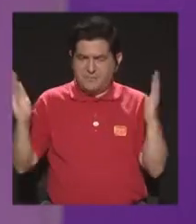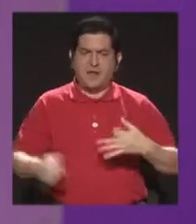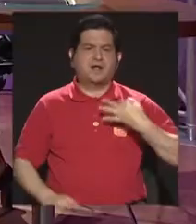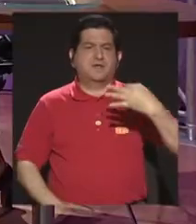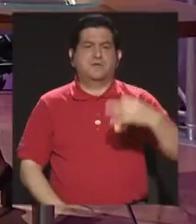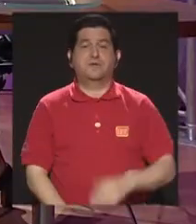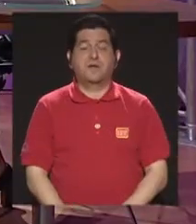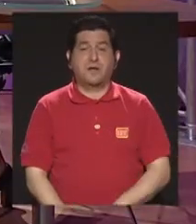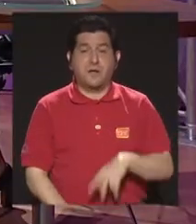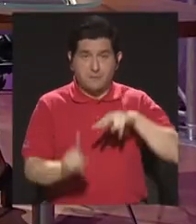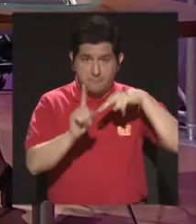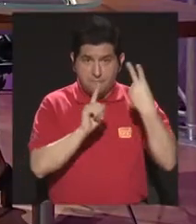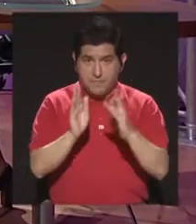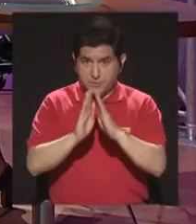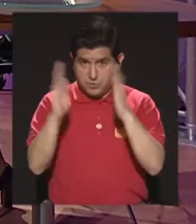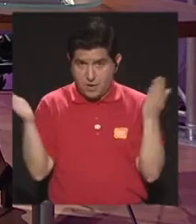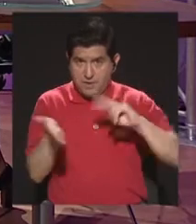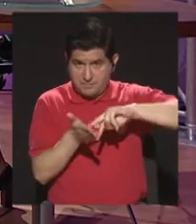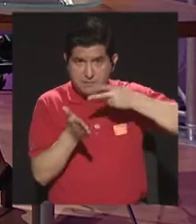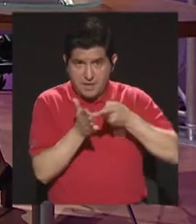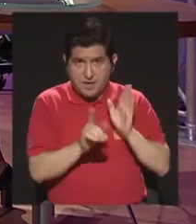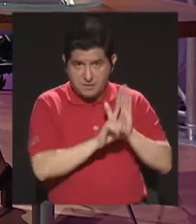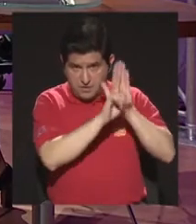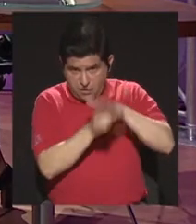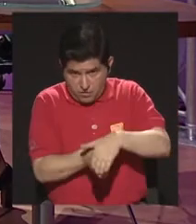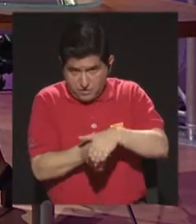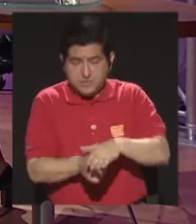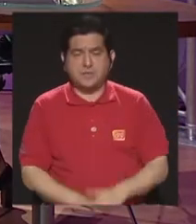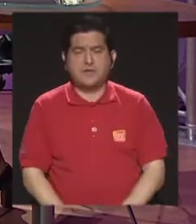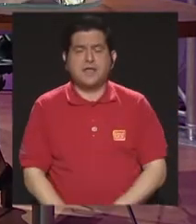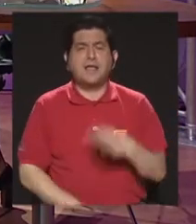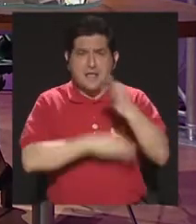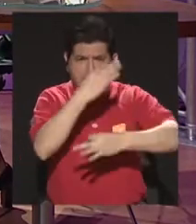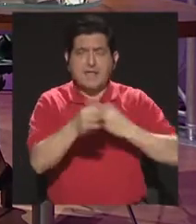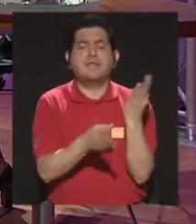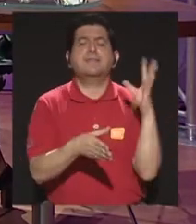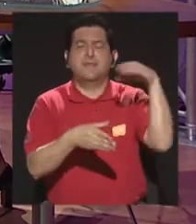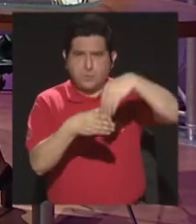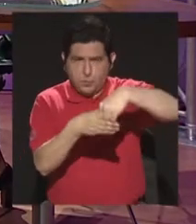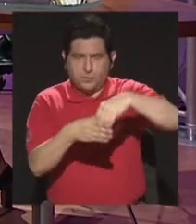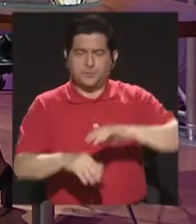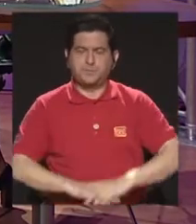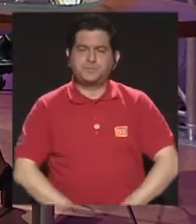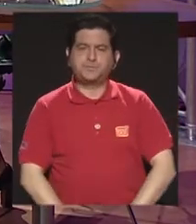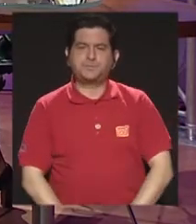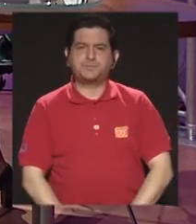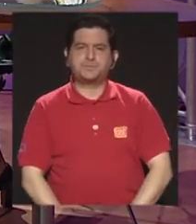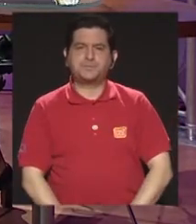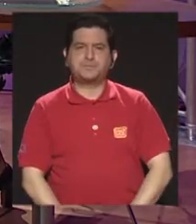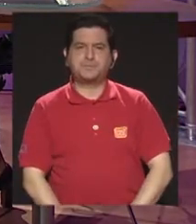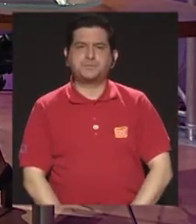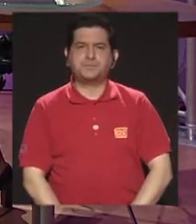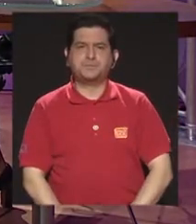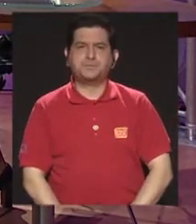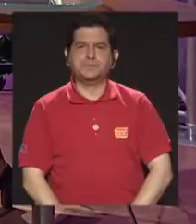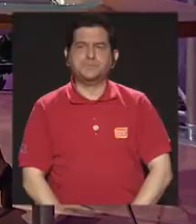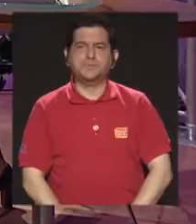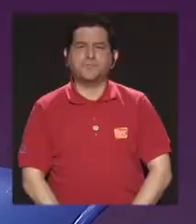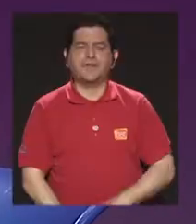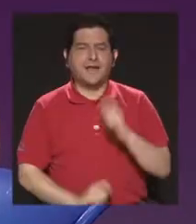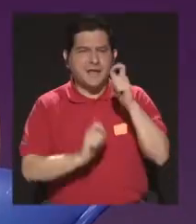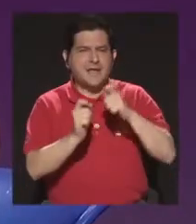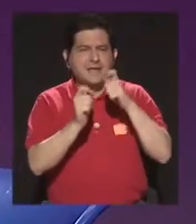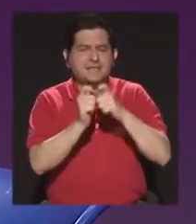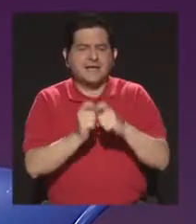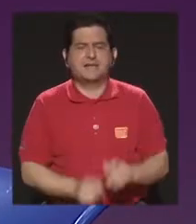una visión amplia del acoso. Inclusiva. E inclusiva. Y vamos